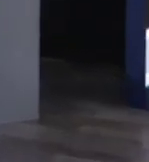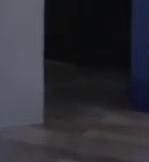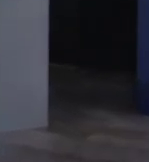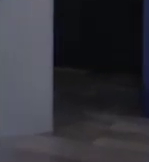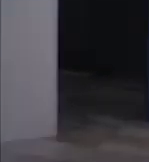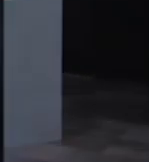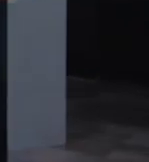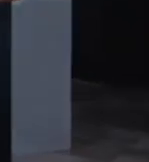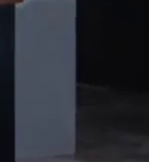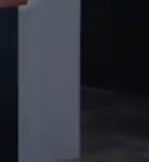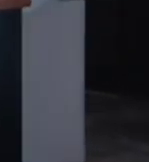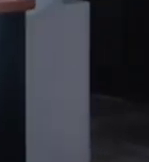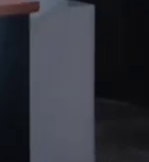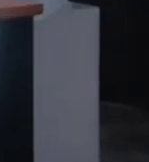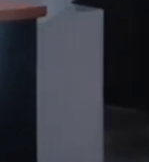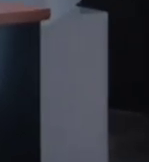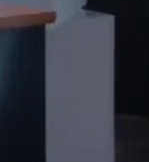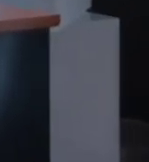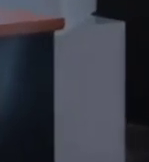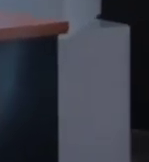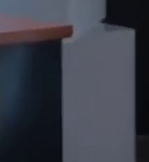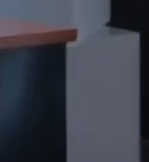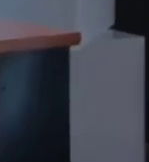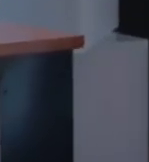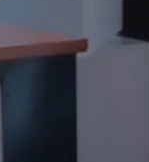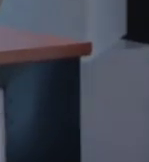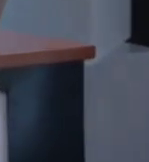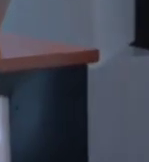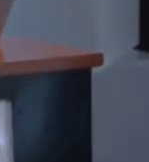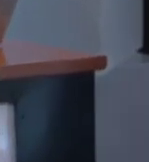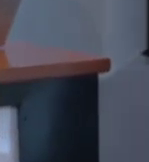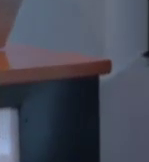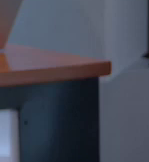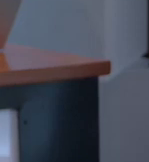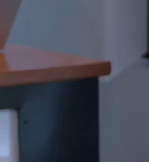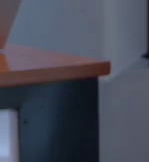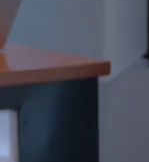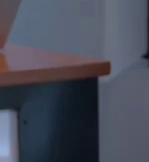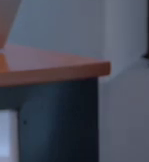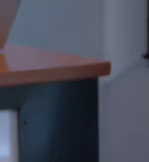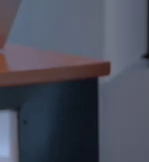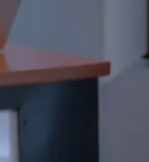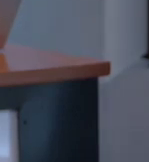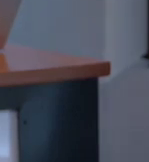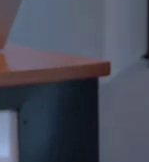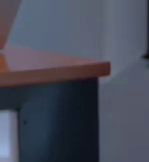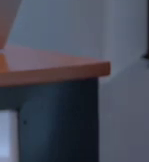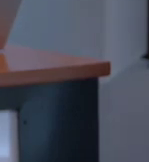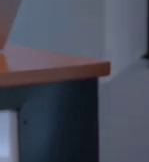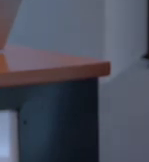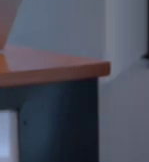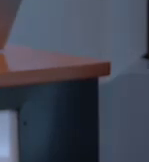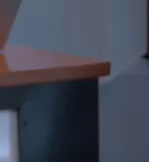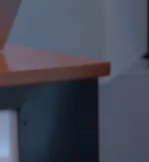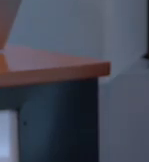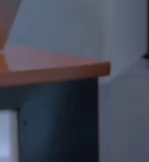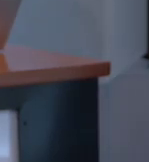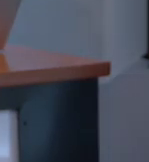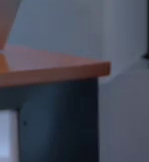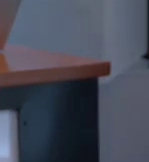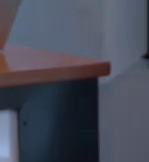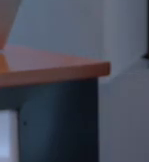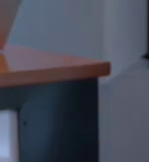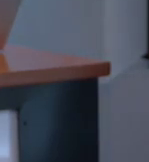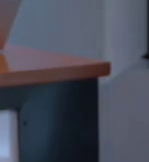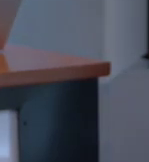Hola, ¿qué tal? ¿Cómo le va? Qué gusto saludarle. Bienvenido, bienvenida a la información jurídica más importante, pero también y sin duda a la